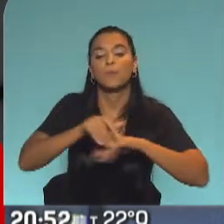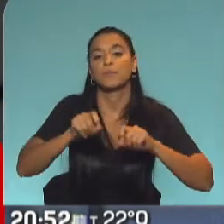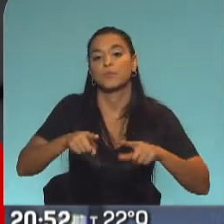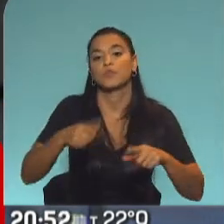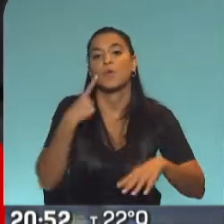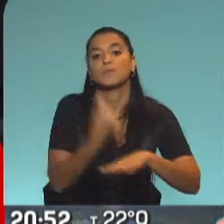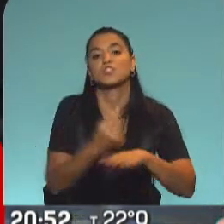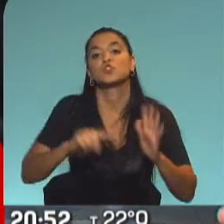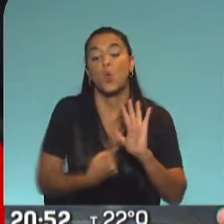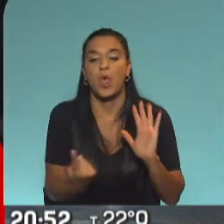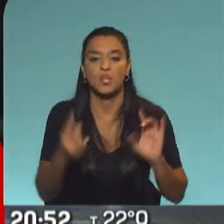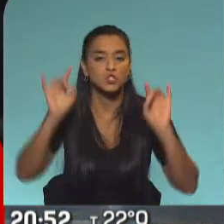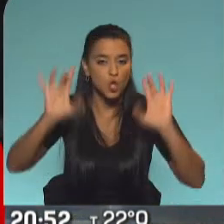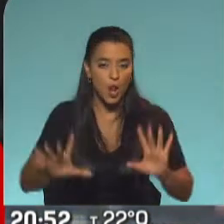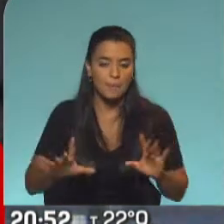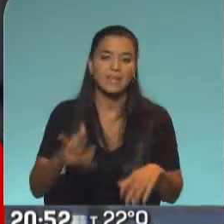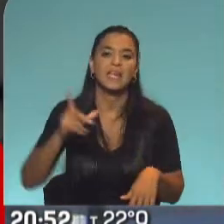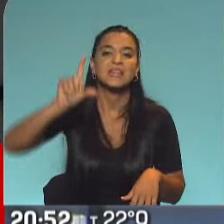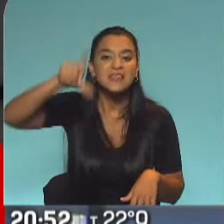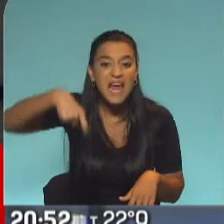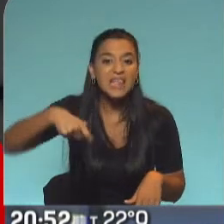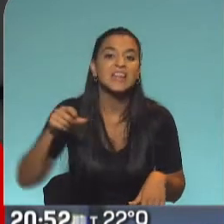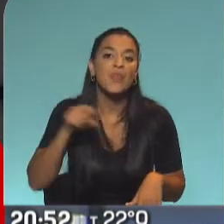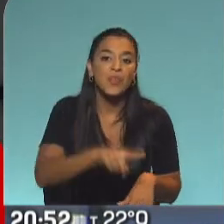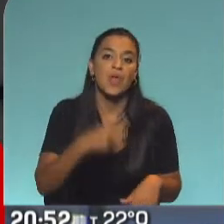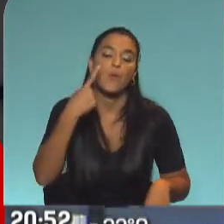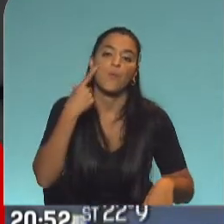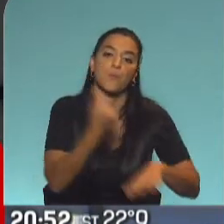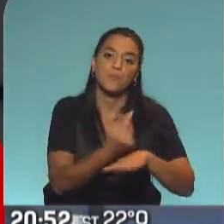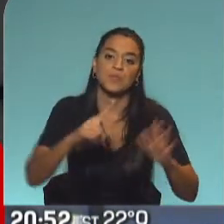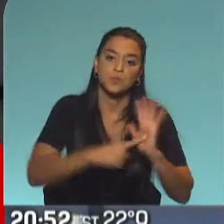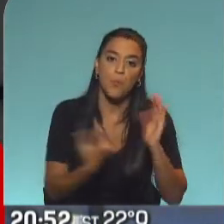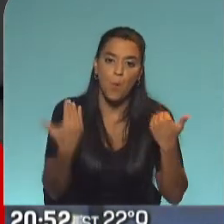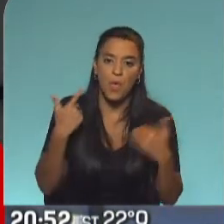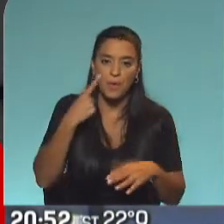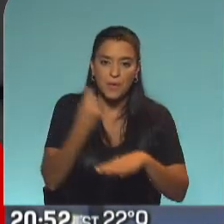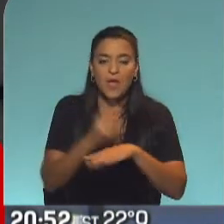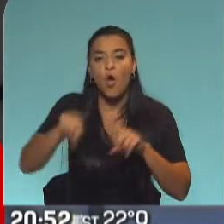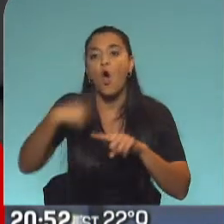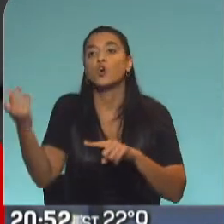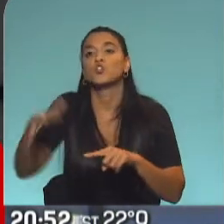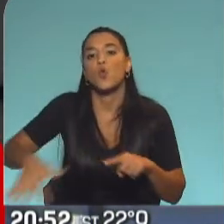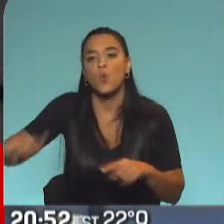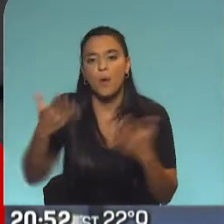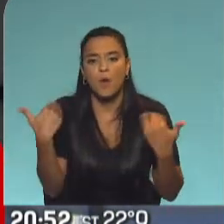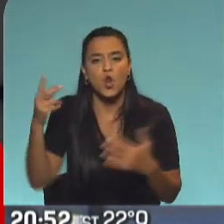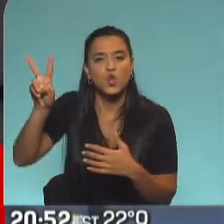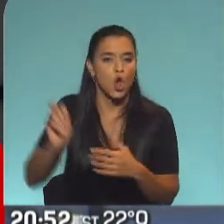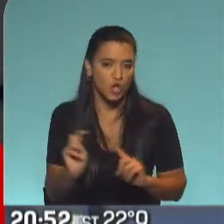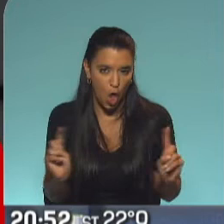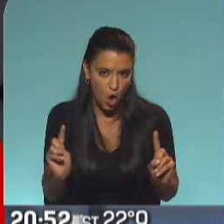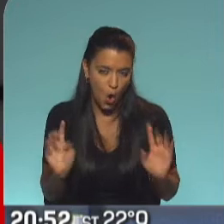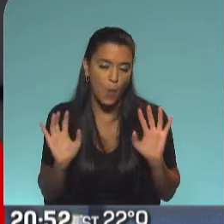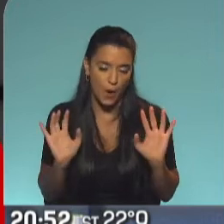de Buenos Aires, sí. Exactamente, solo los que tengan tarjeta en el domicilio de la ciudad de Buenos Aires. Puedes vivir acá, pero tener tarjeta en otro lado no te lo van a cobrar.